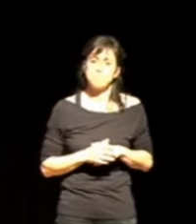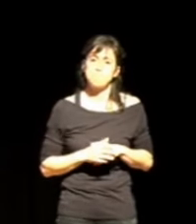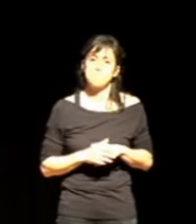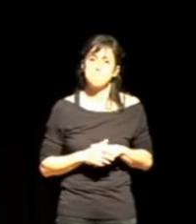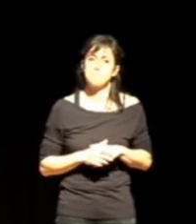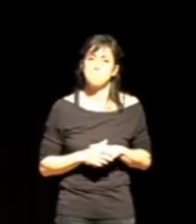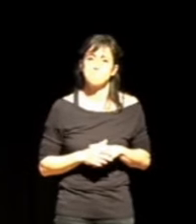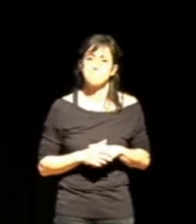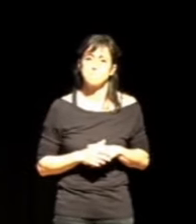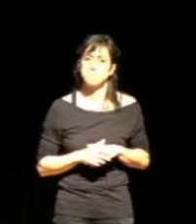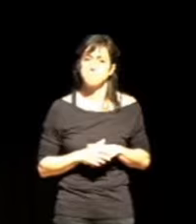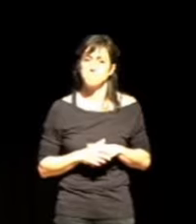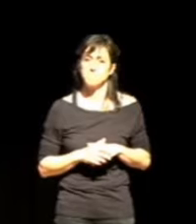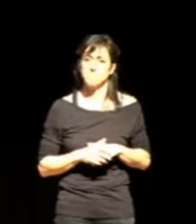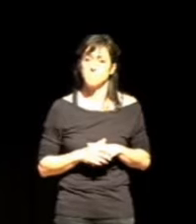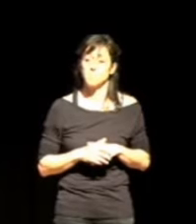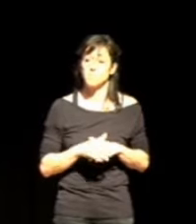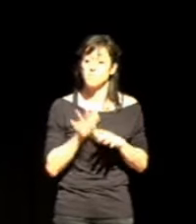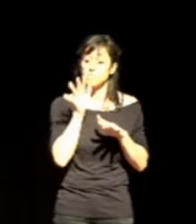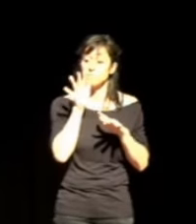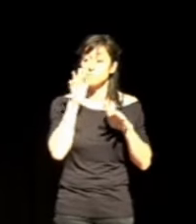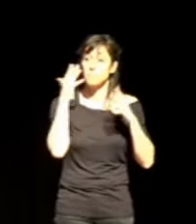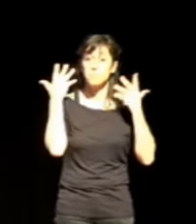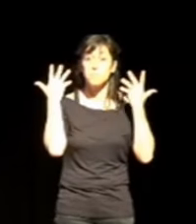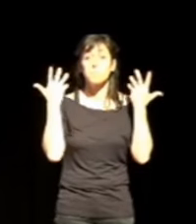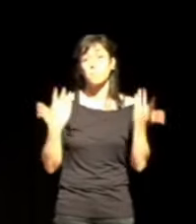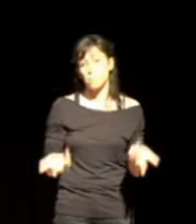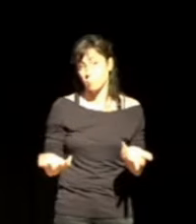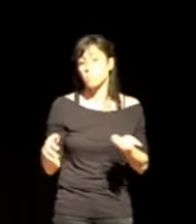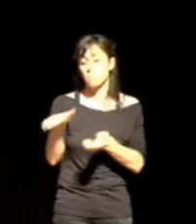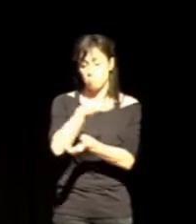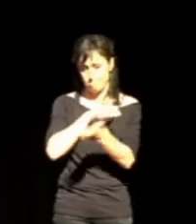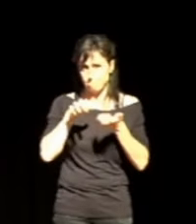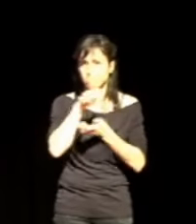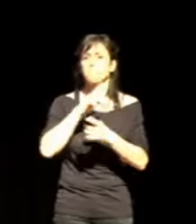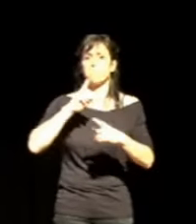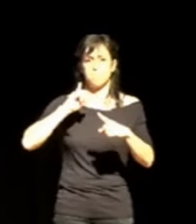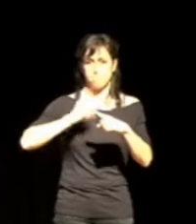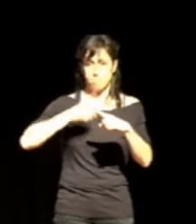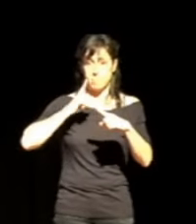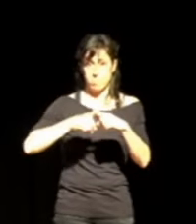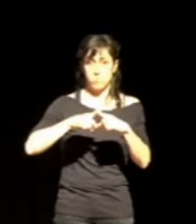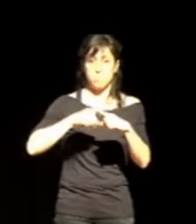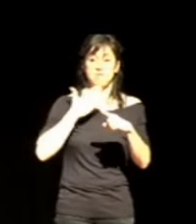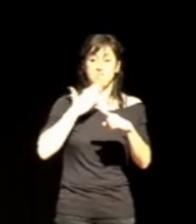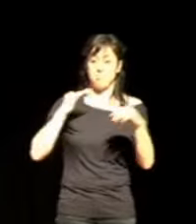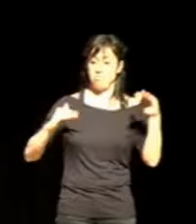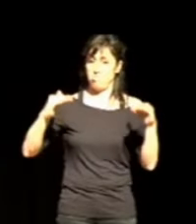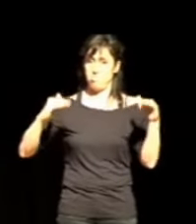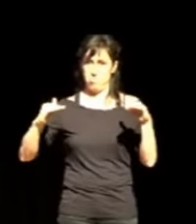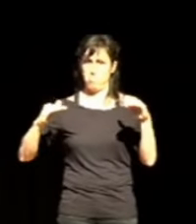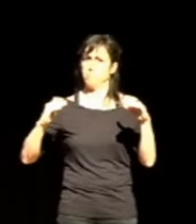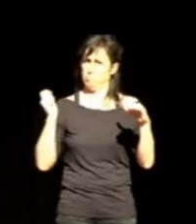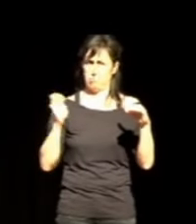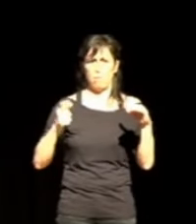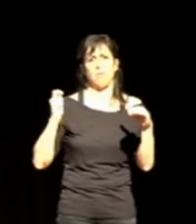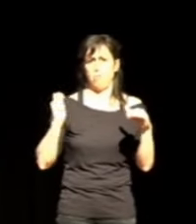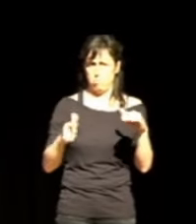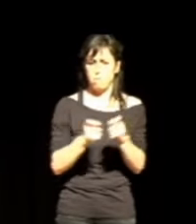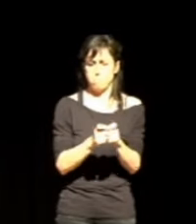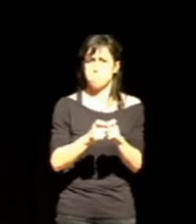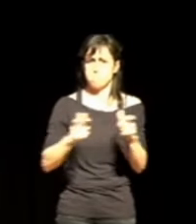Entonces, también ahora lo que hay mucho es violencia sexual entre iguales, por ejemplo.